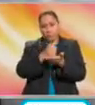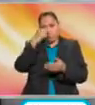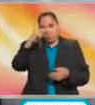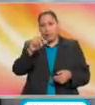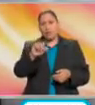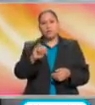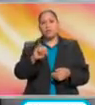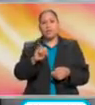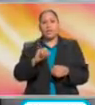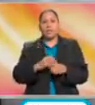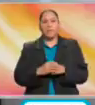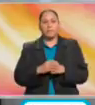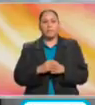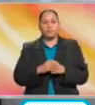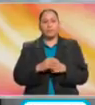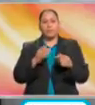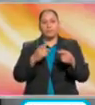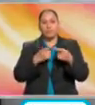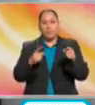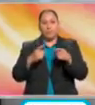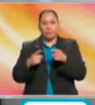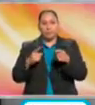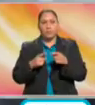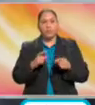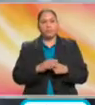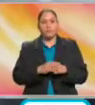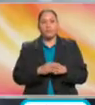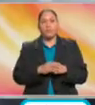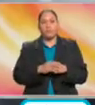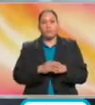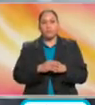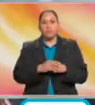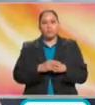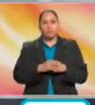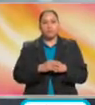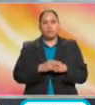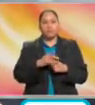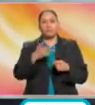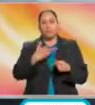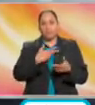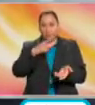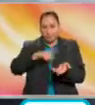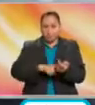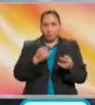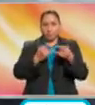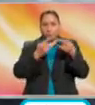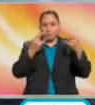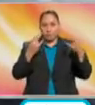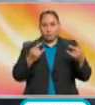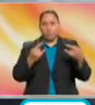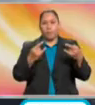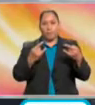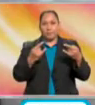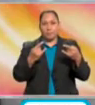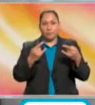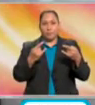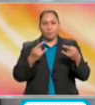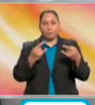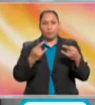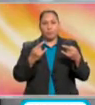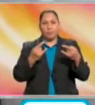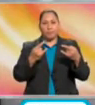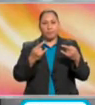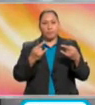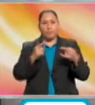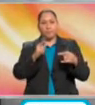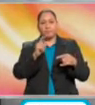por eso. Sí, desde hace varios años. Claro, no esto es ya algo trae nuevo. trabajo atrás, ¿no? Trae Claro. historia. Sí. Así es. De hecho, el Poder Constituyente, que es